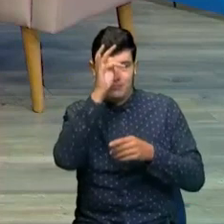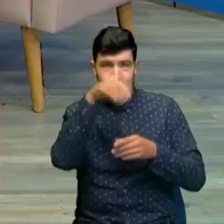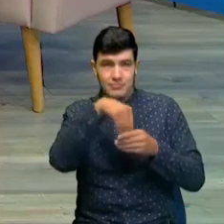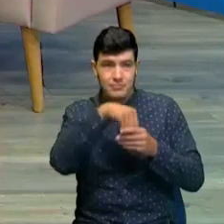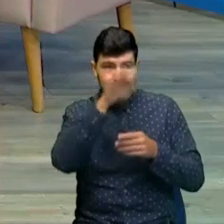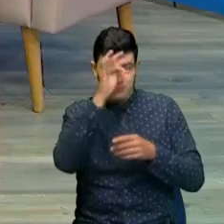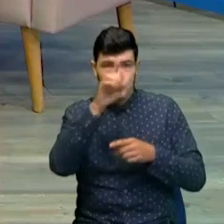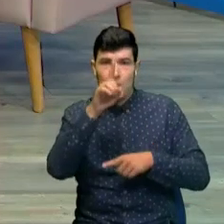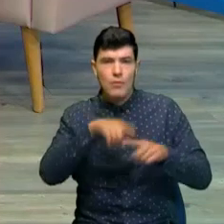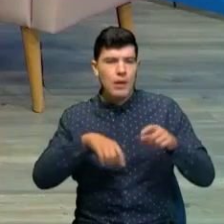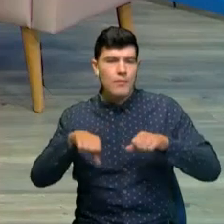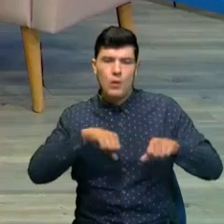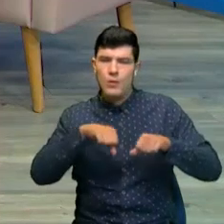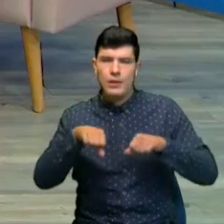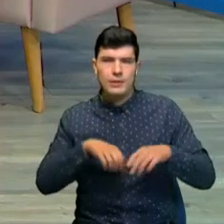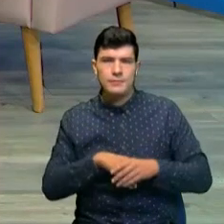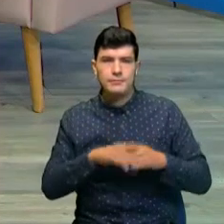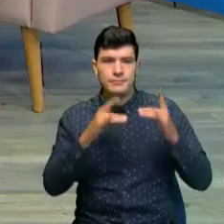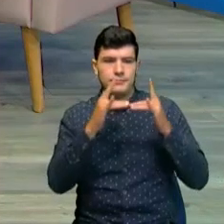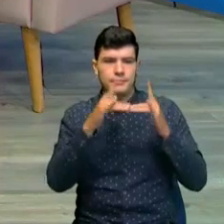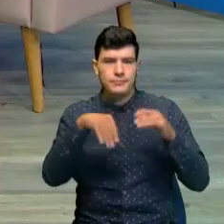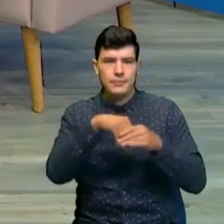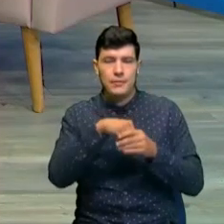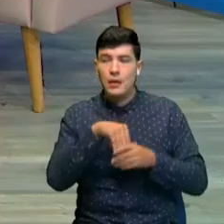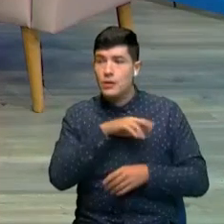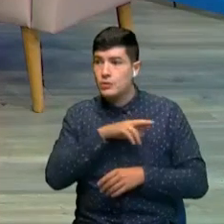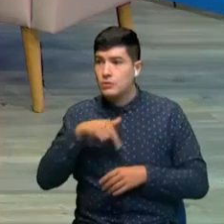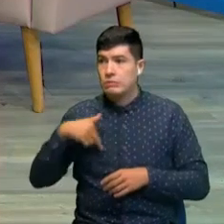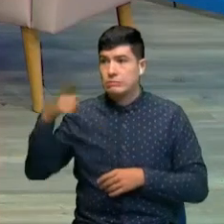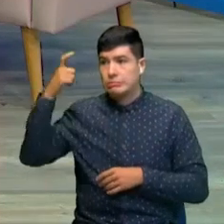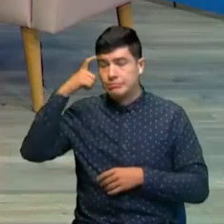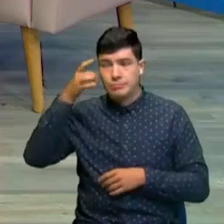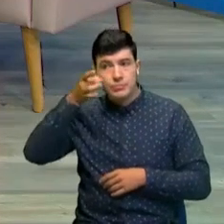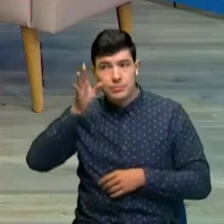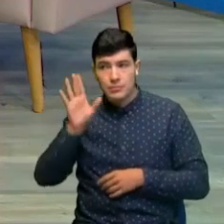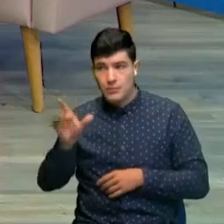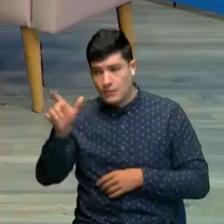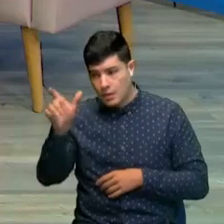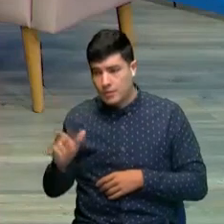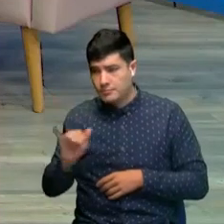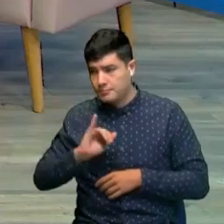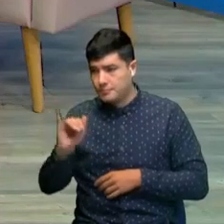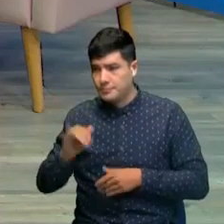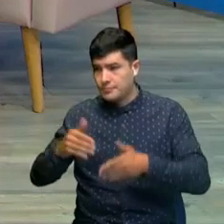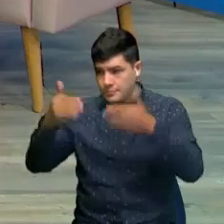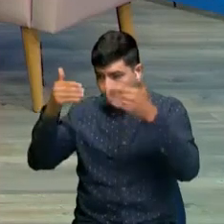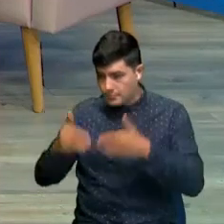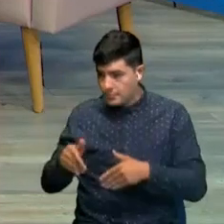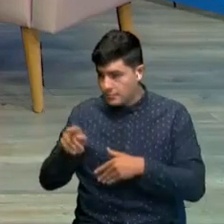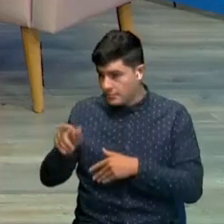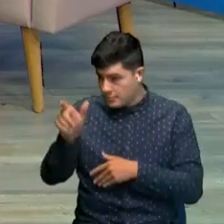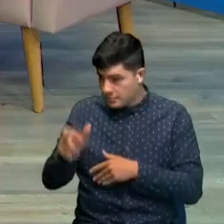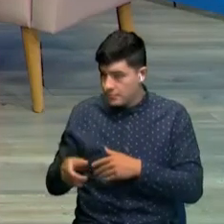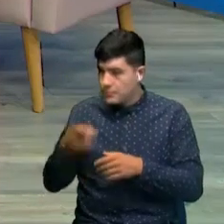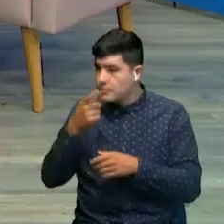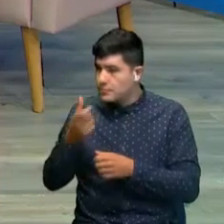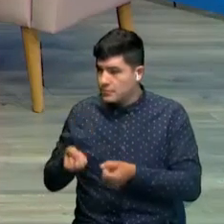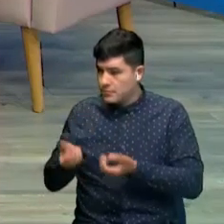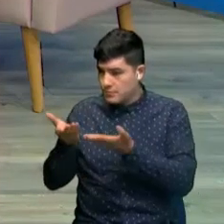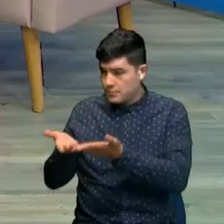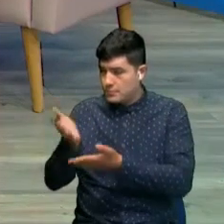ni se mueve, mejor dicho, ¿sí? En cama. Entonces nosotros pensábamos que de pronto por invalidez le